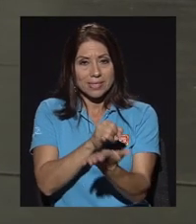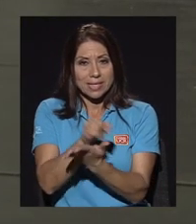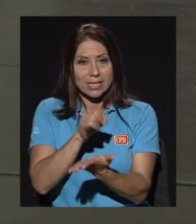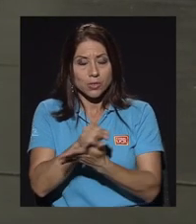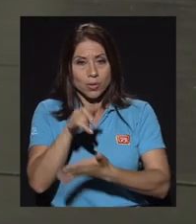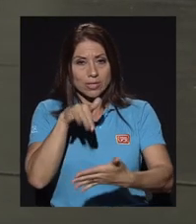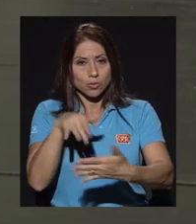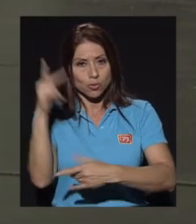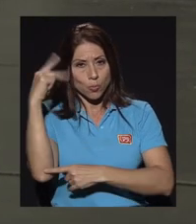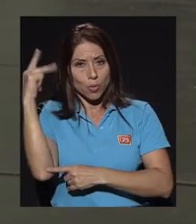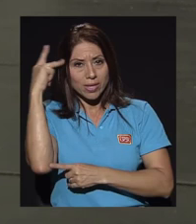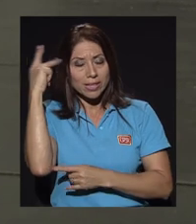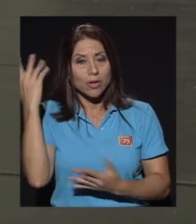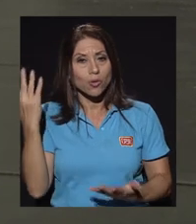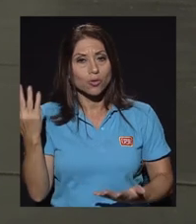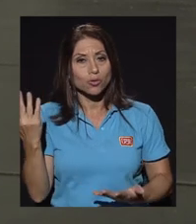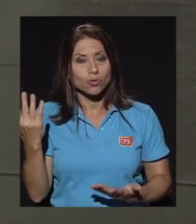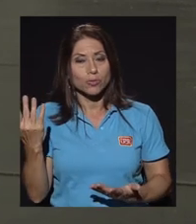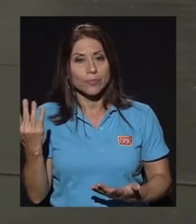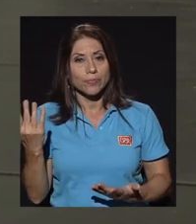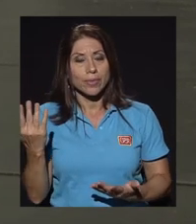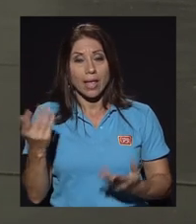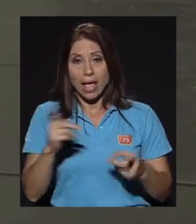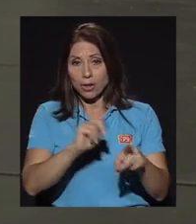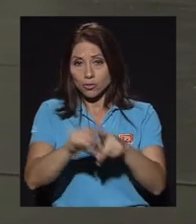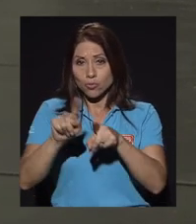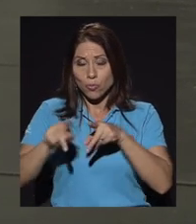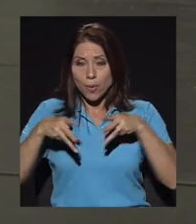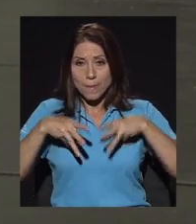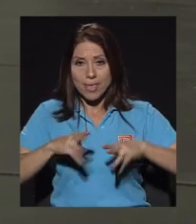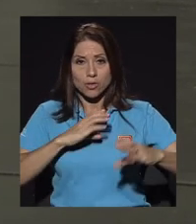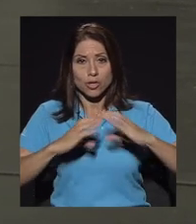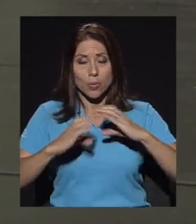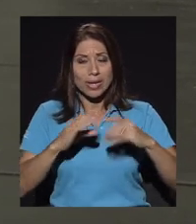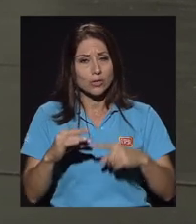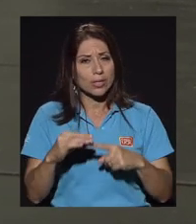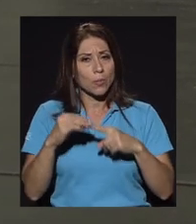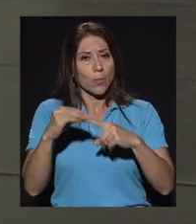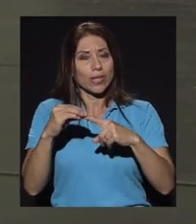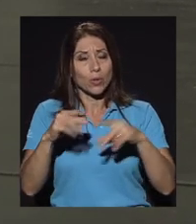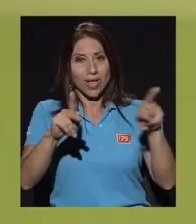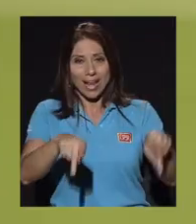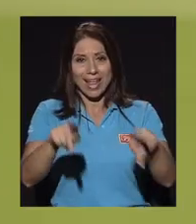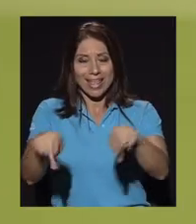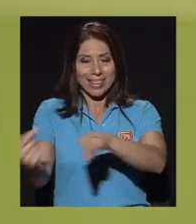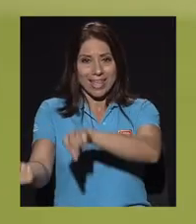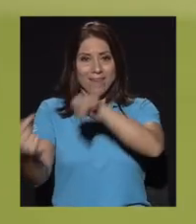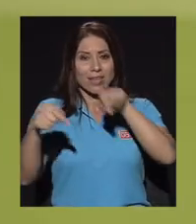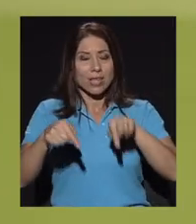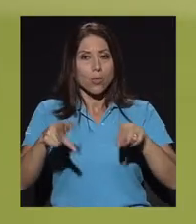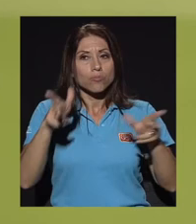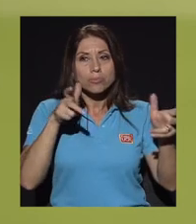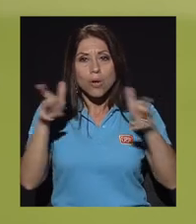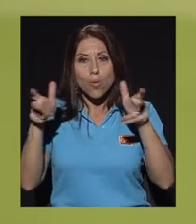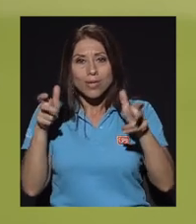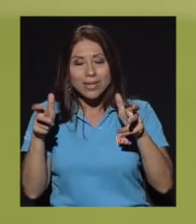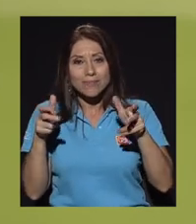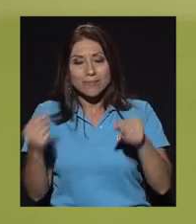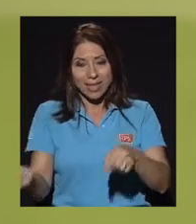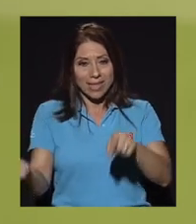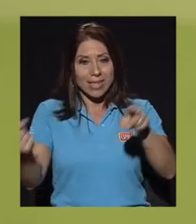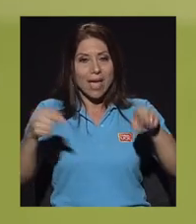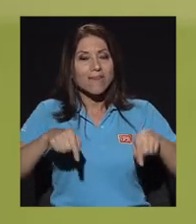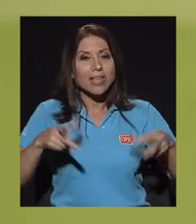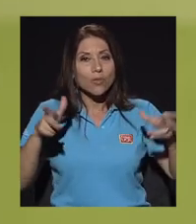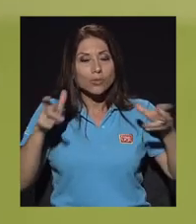Estudios Políticos, a los medios de comunicación y sobre todo a la gente que ha venido a oír, que ha